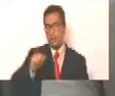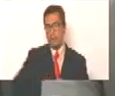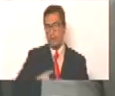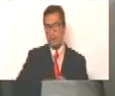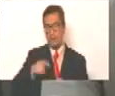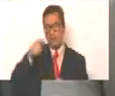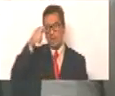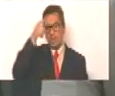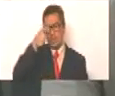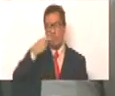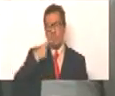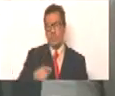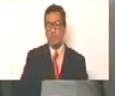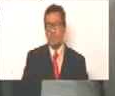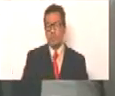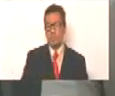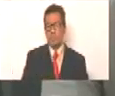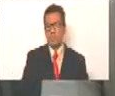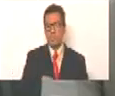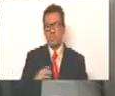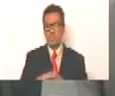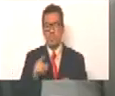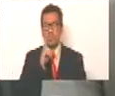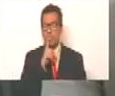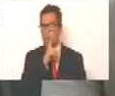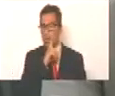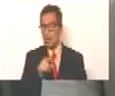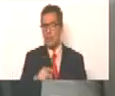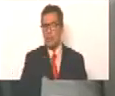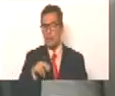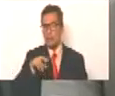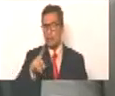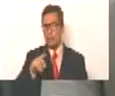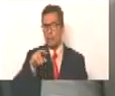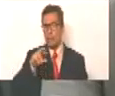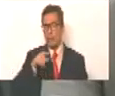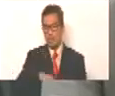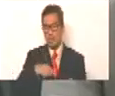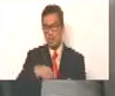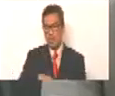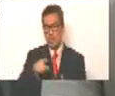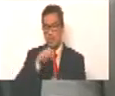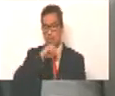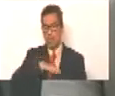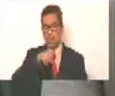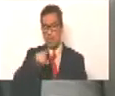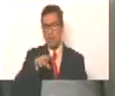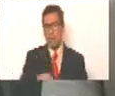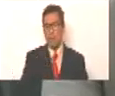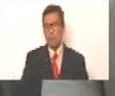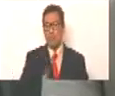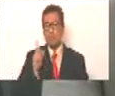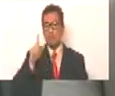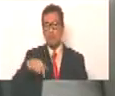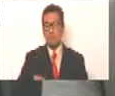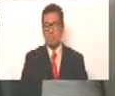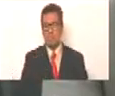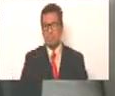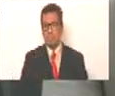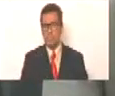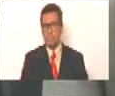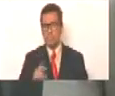debemos descubrir su nombre como deuda histórica con ellas. Pero además también la de Paula